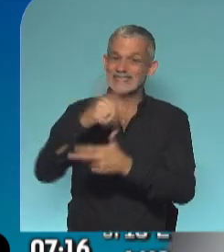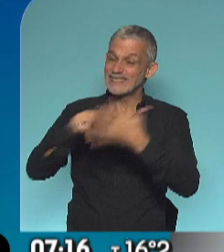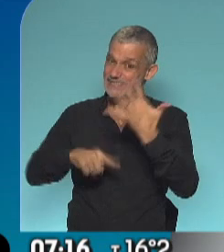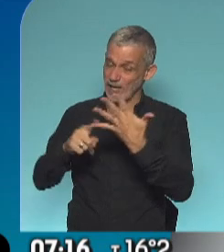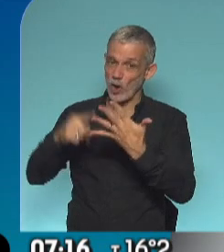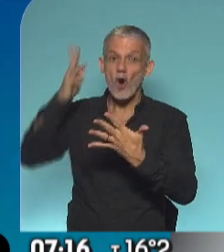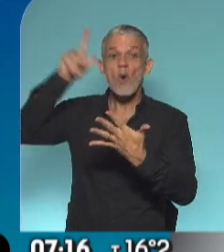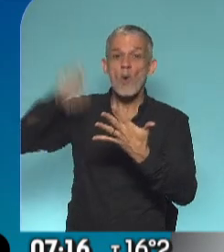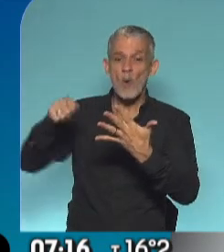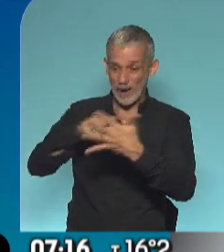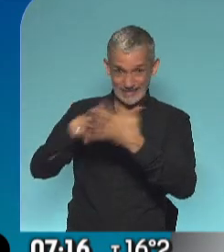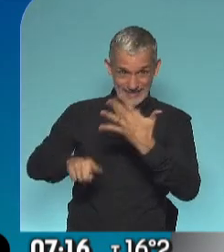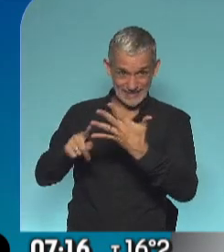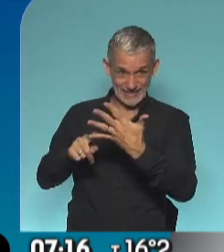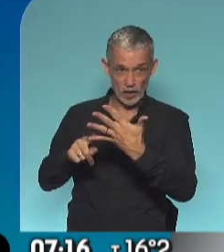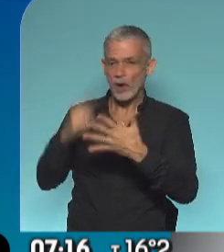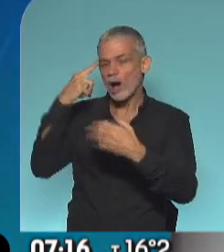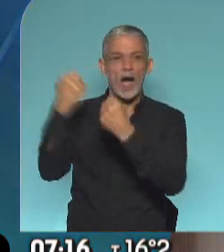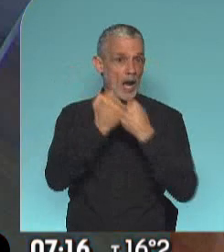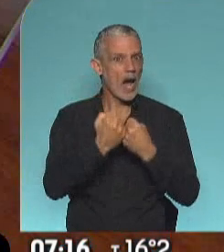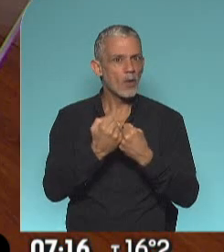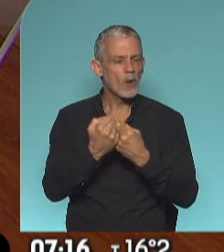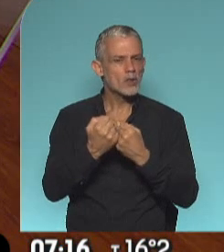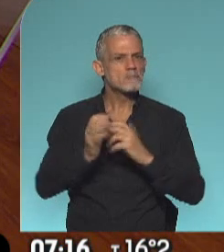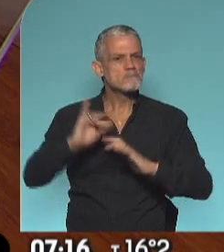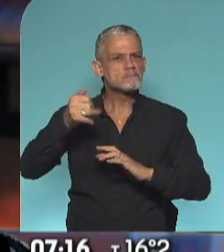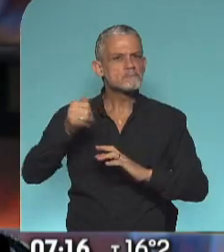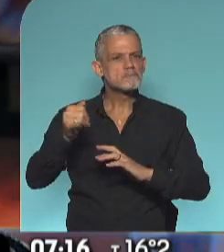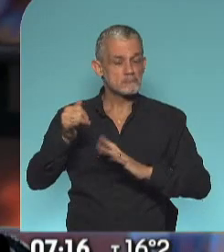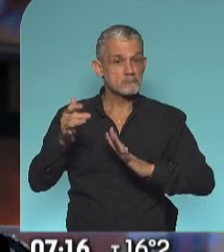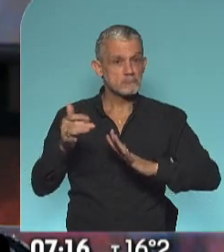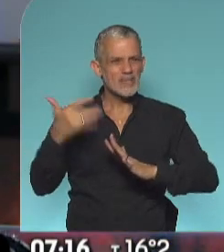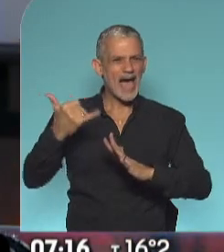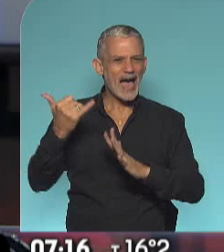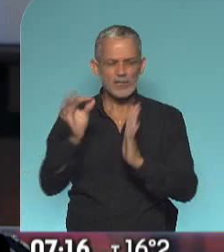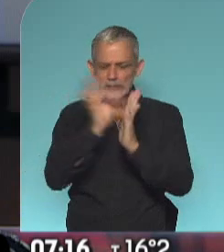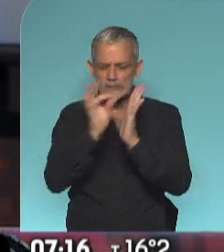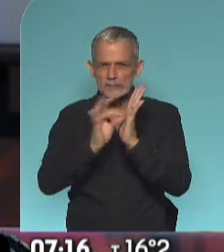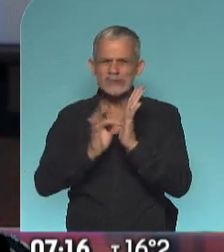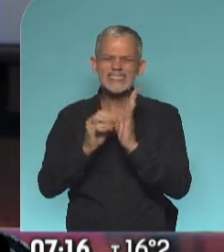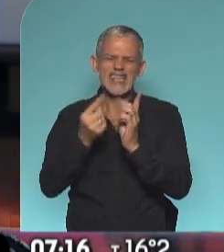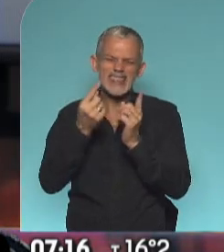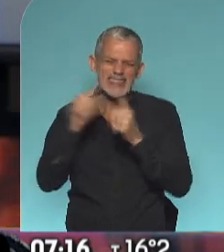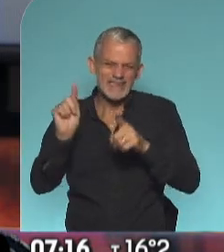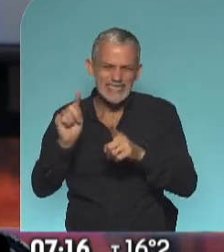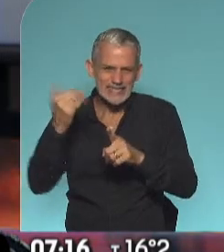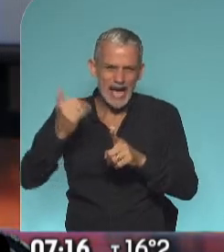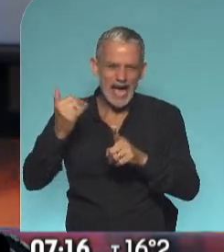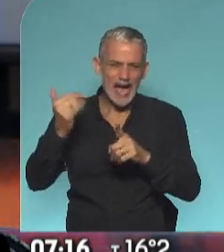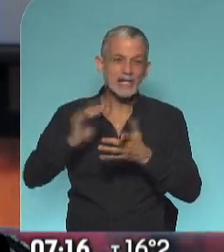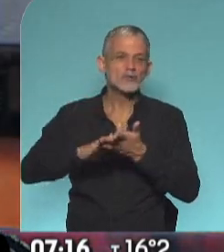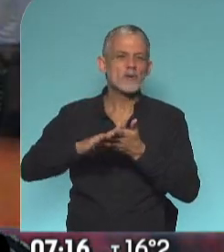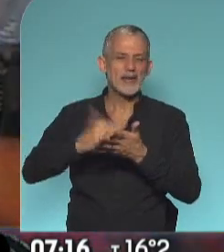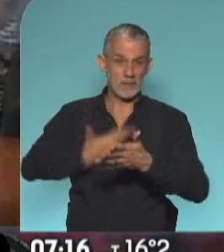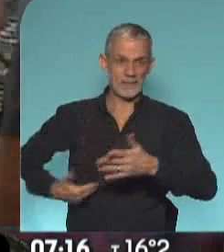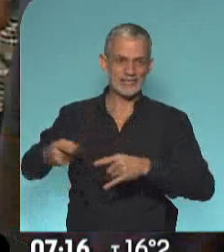integrantes de la Corte Suprema. Los 5 coinciden en el fondo y tienen alguna referencia, alguna diferencia básicamente en que Rosenkrantz